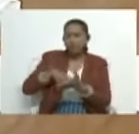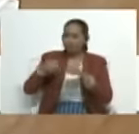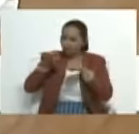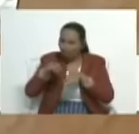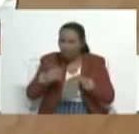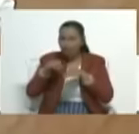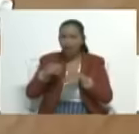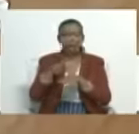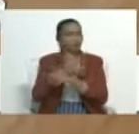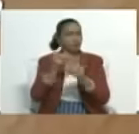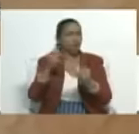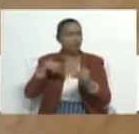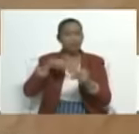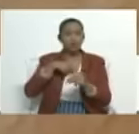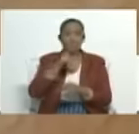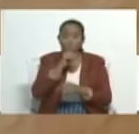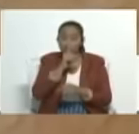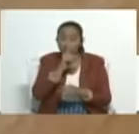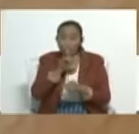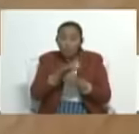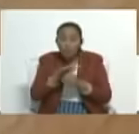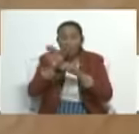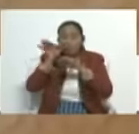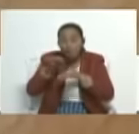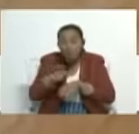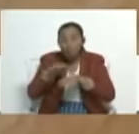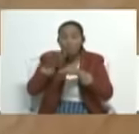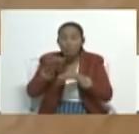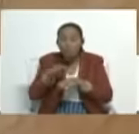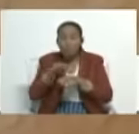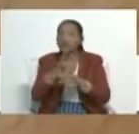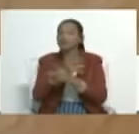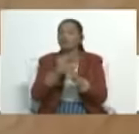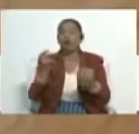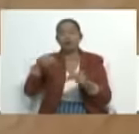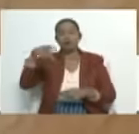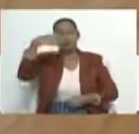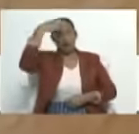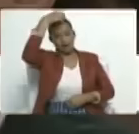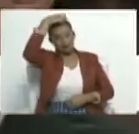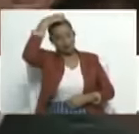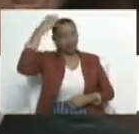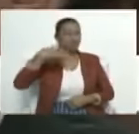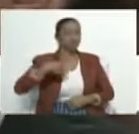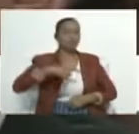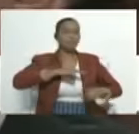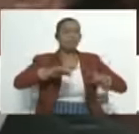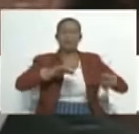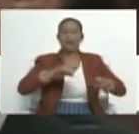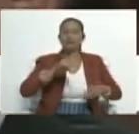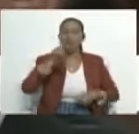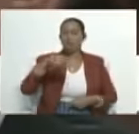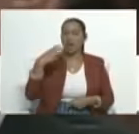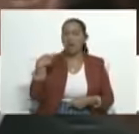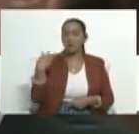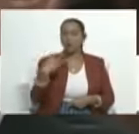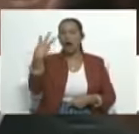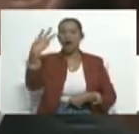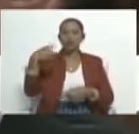quienes no nos sometemos, ni nos subyugamos, ni nos subordinamos a los mandatos de Washington y su